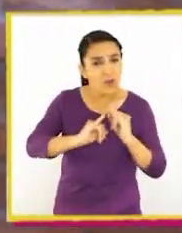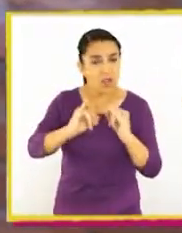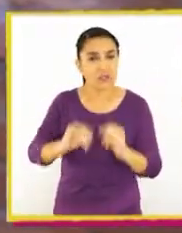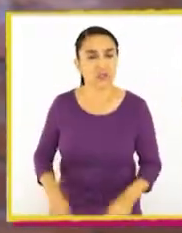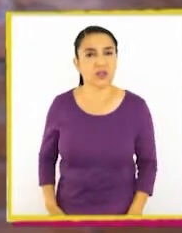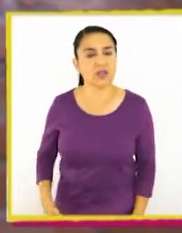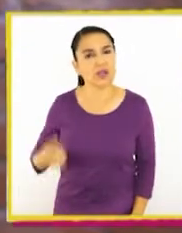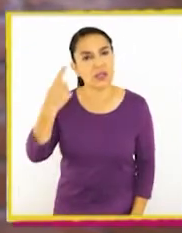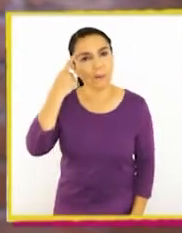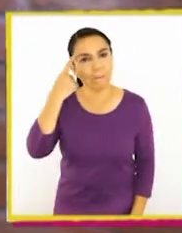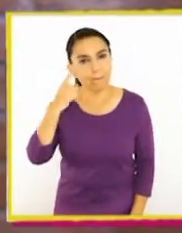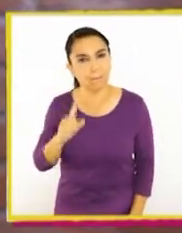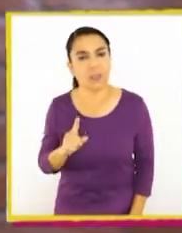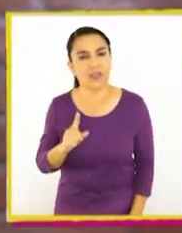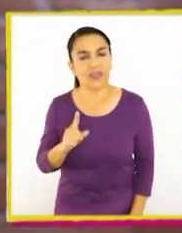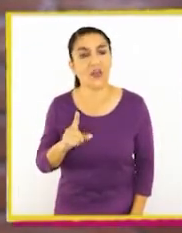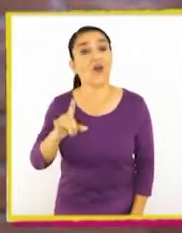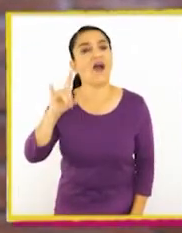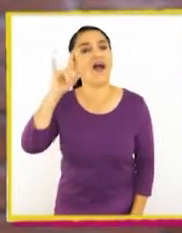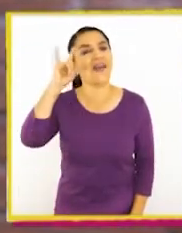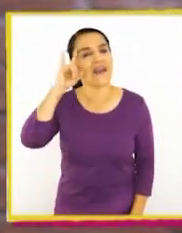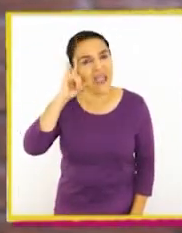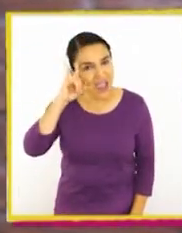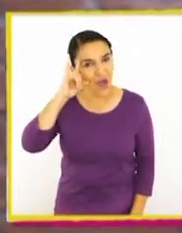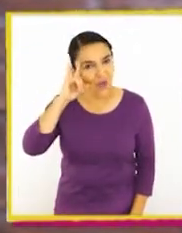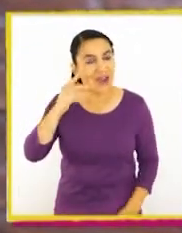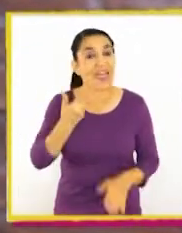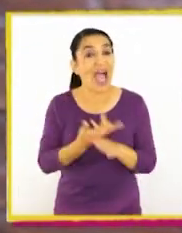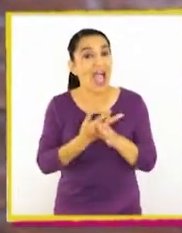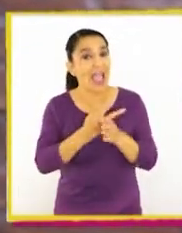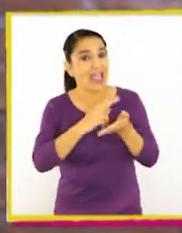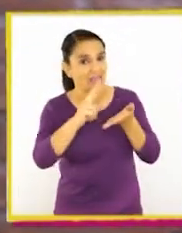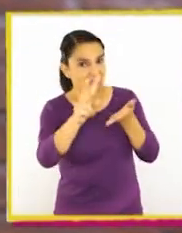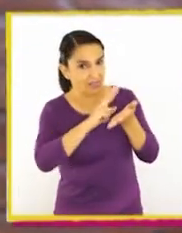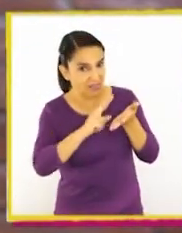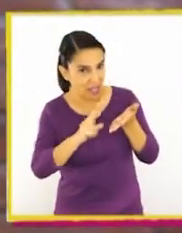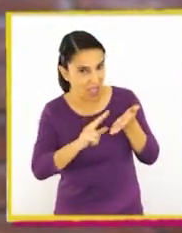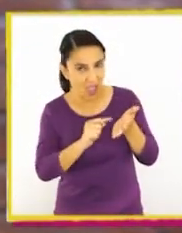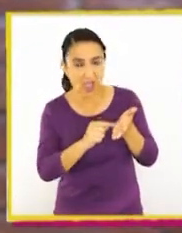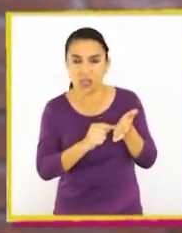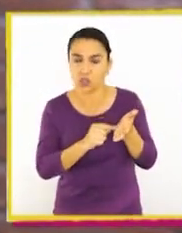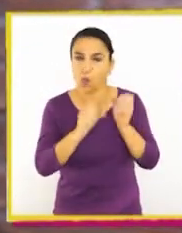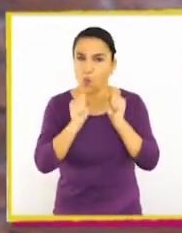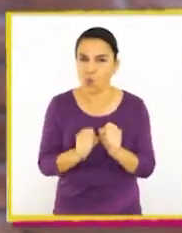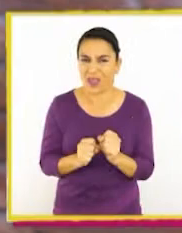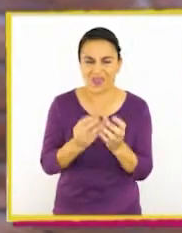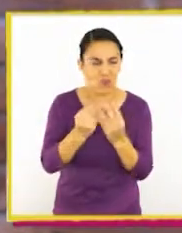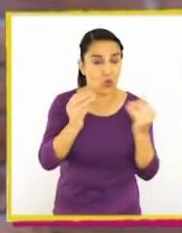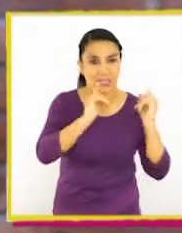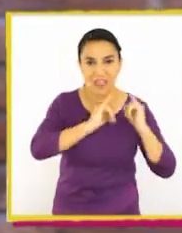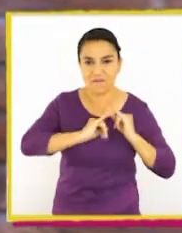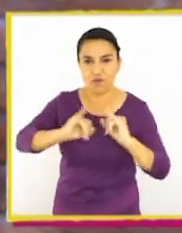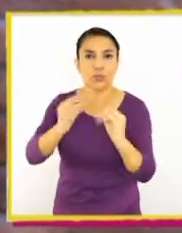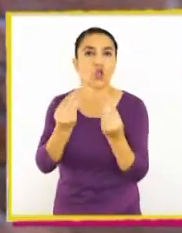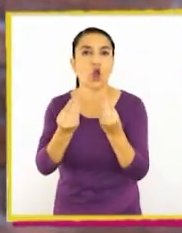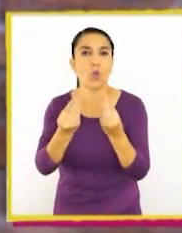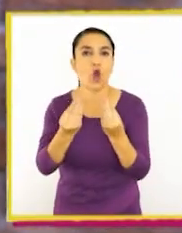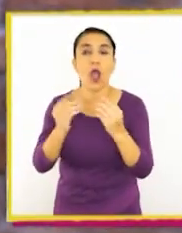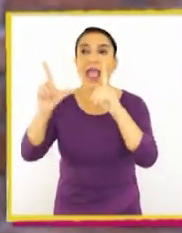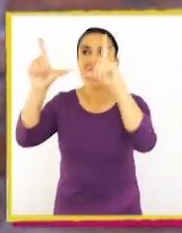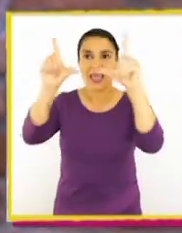información. Pero, ¿recuerdan que hay un texto que puede entregar mucha información a partir de las